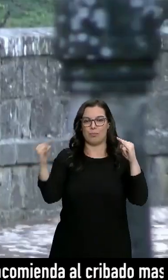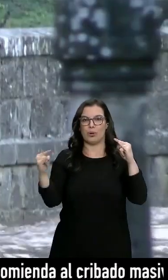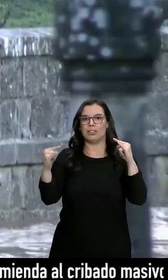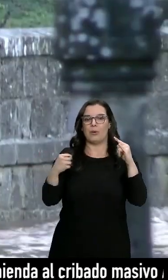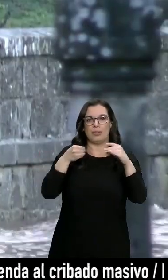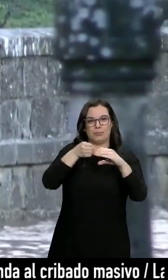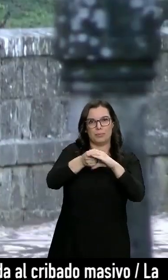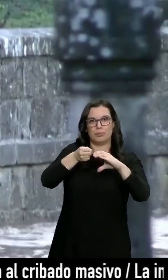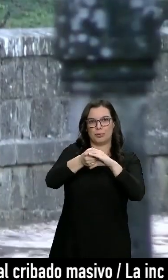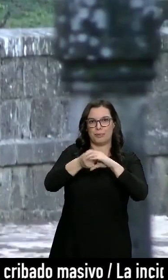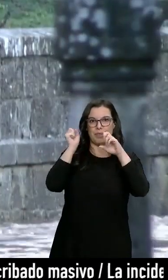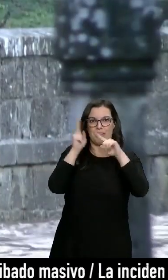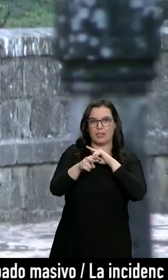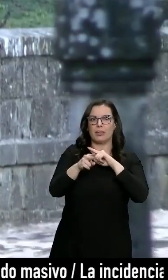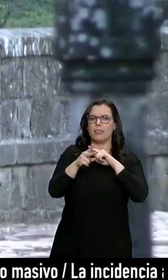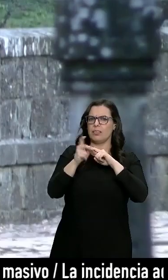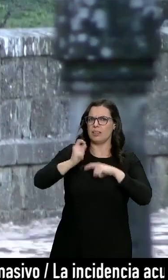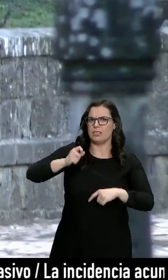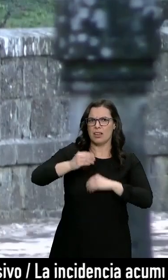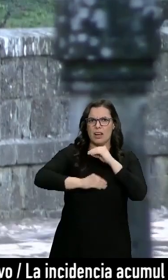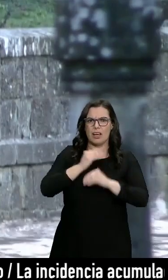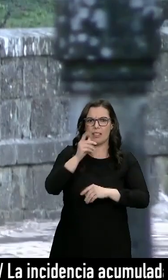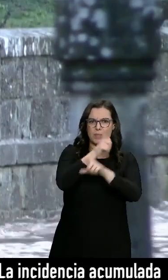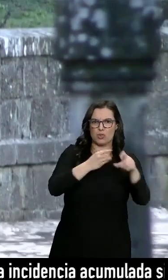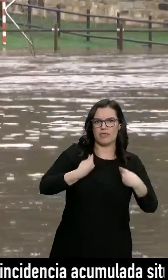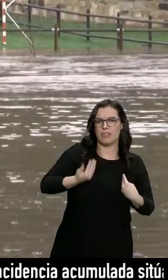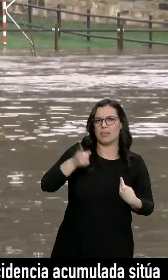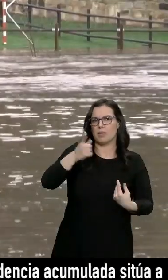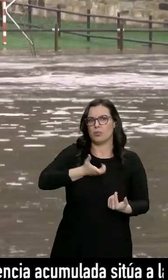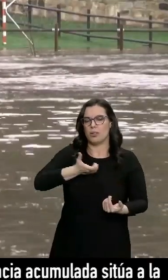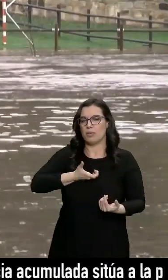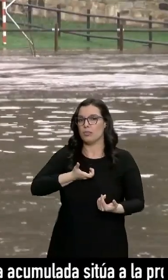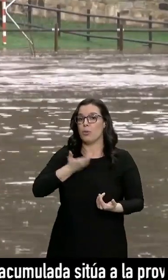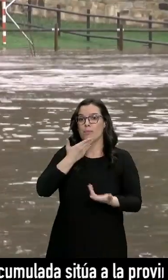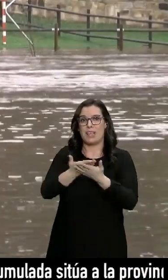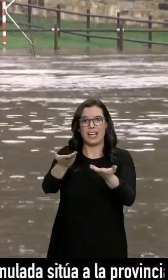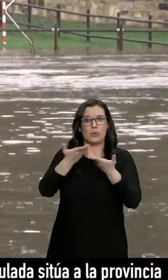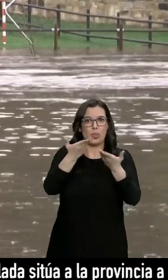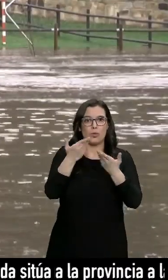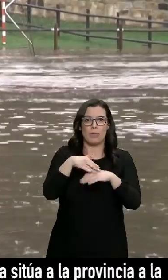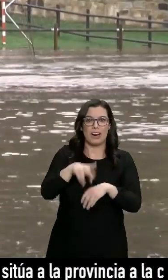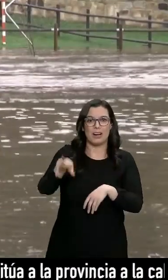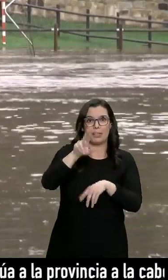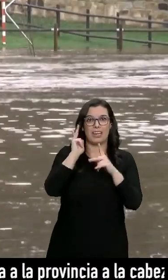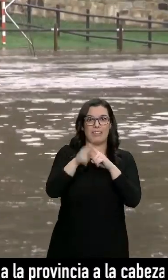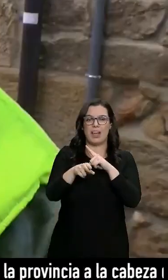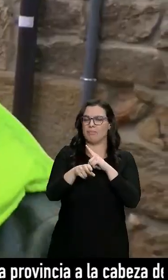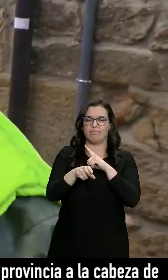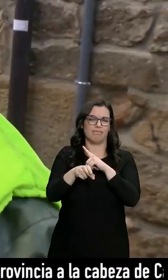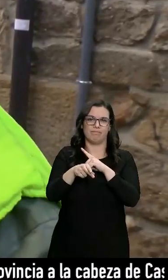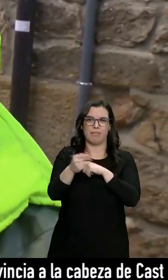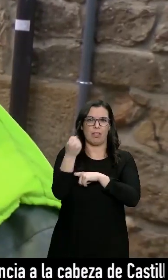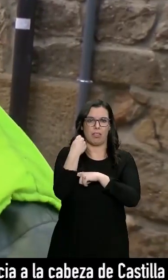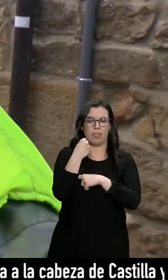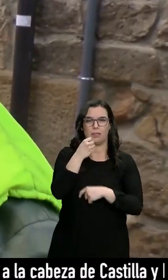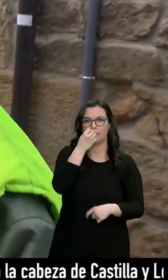por los residentes como por el ayuntamiento, cada año piden, sin respuesta, ayuda para evitar que se repita el problema. Mucha